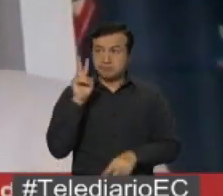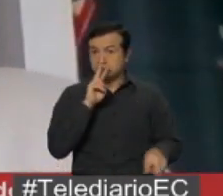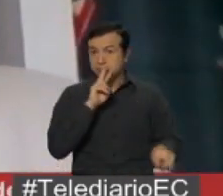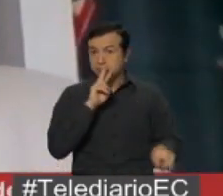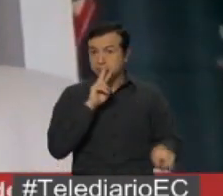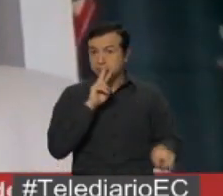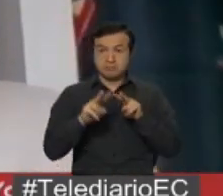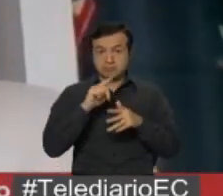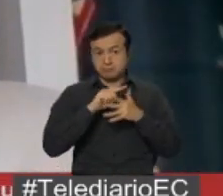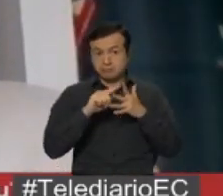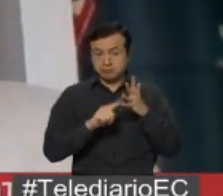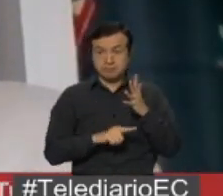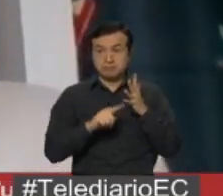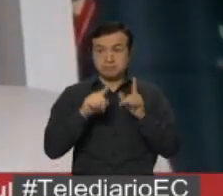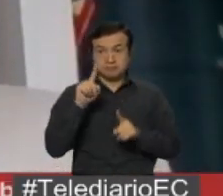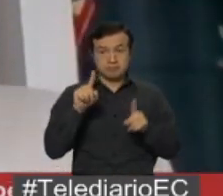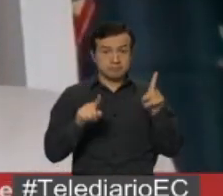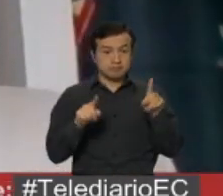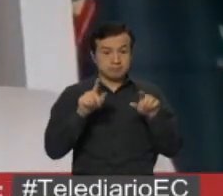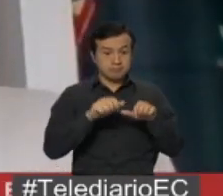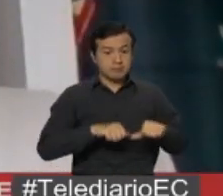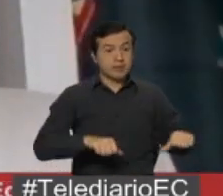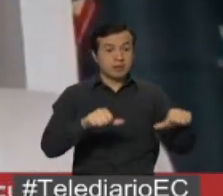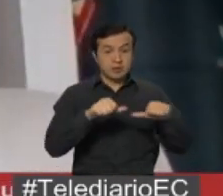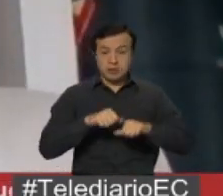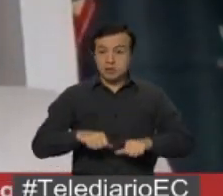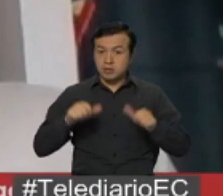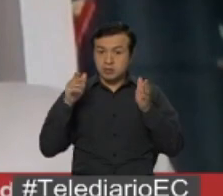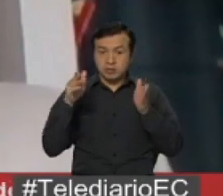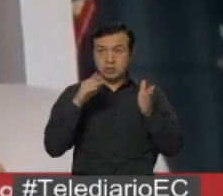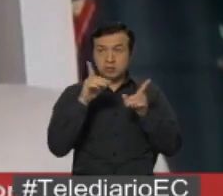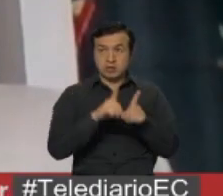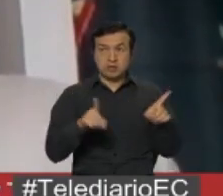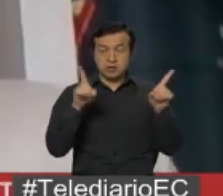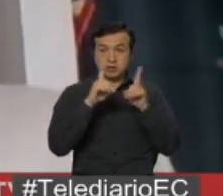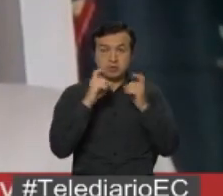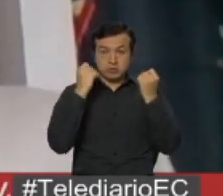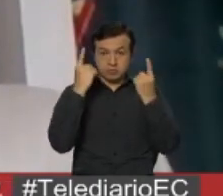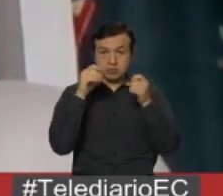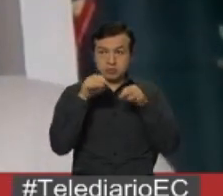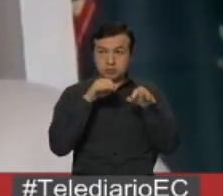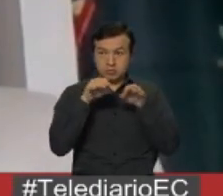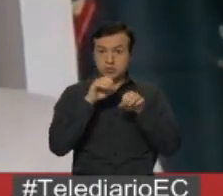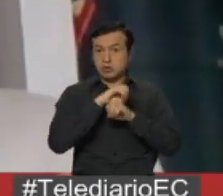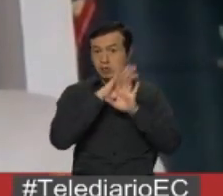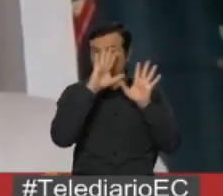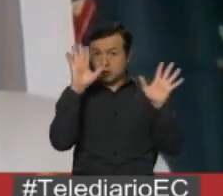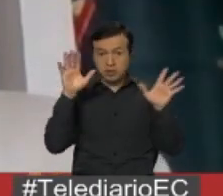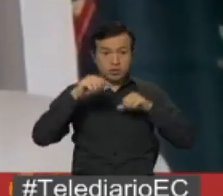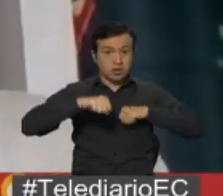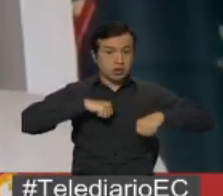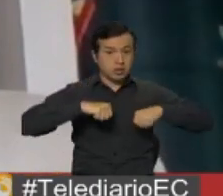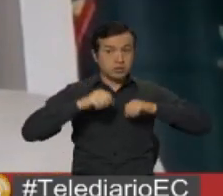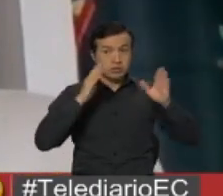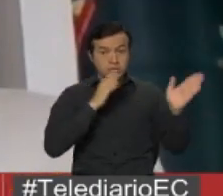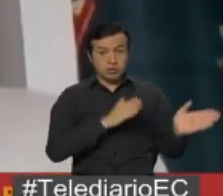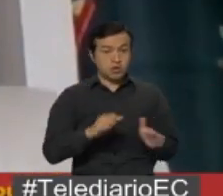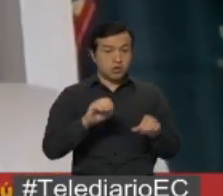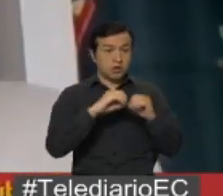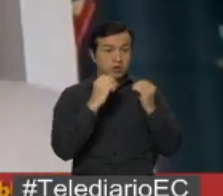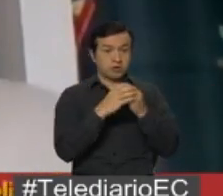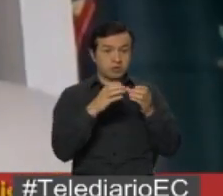ciertos sujetos y ciertas áreas pero solo permítame darle un dato que nos muestra lo interesante de la gestión que están haciendo las